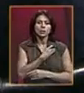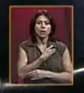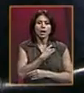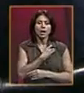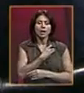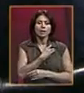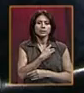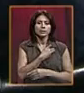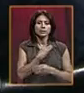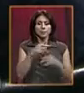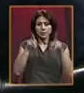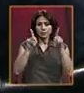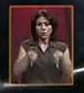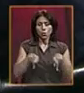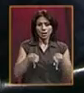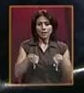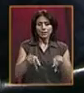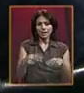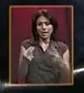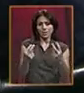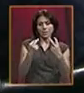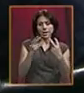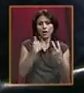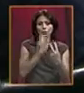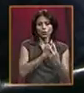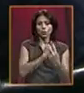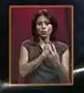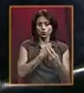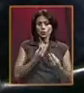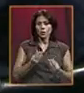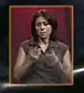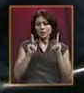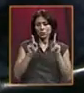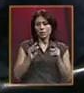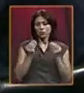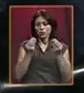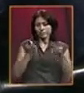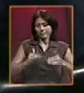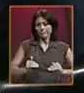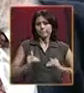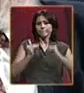nuestra audiencia boutique, también yo creo que somos un medio